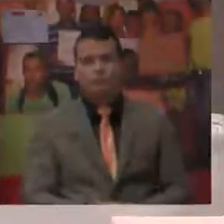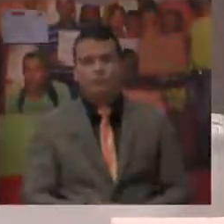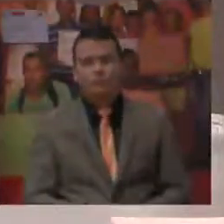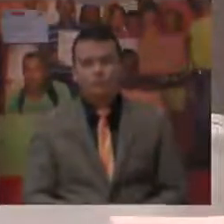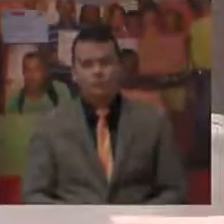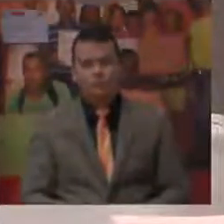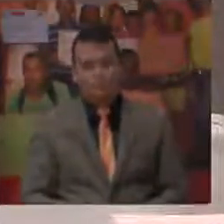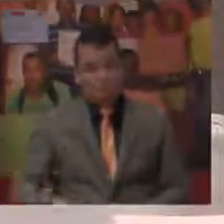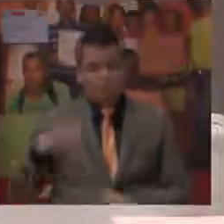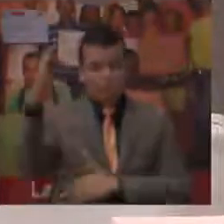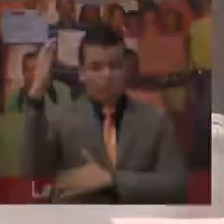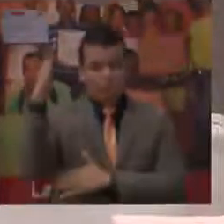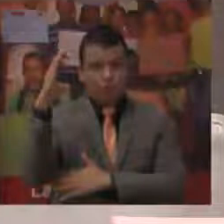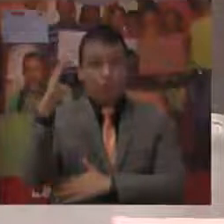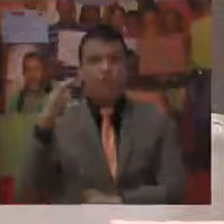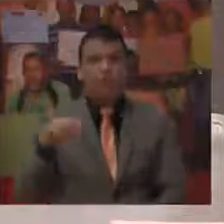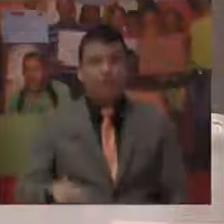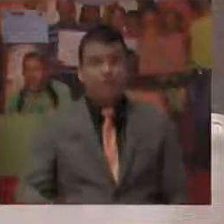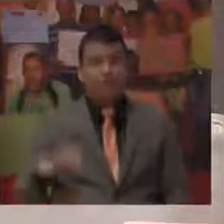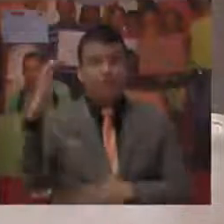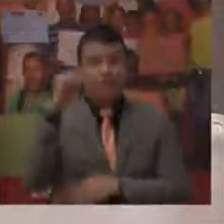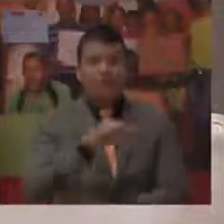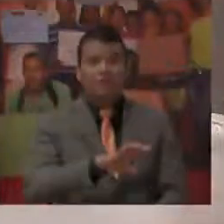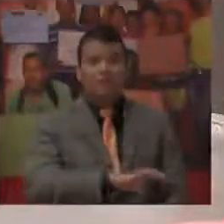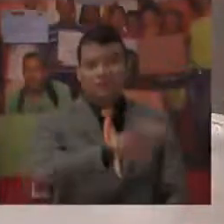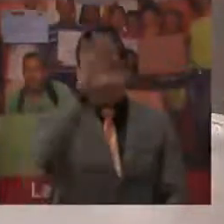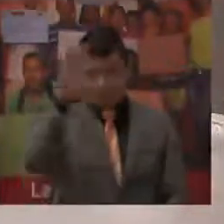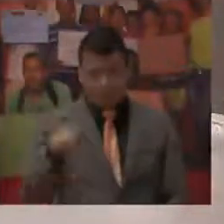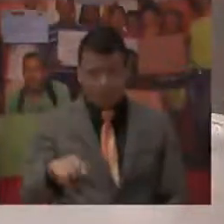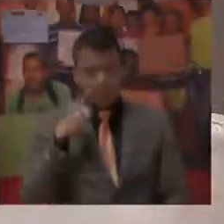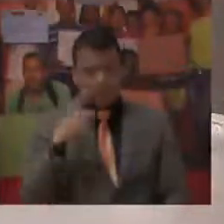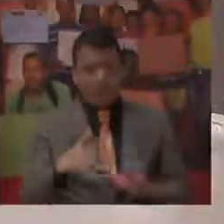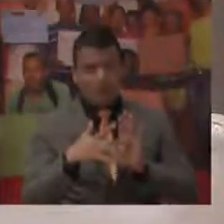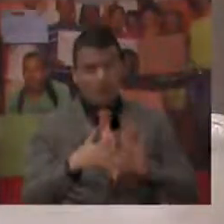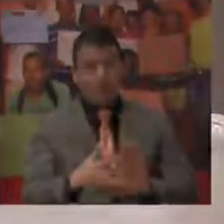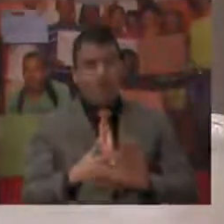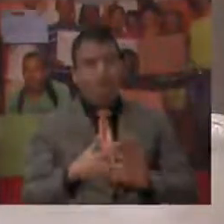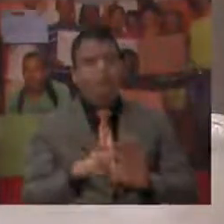en Colombia, yo creo que en todos nuestros países, es que en definitiva